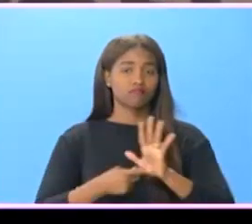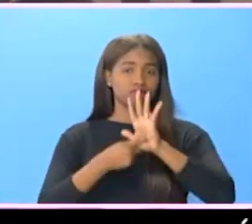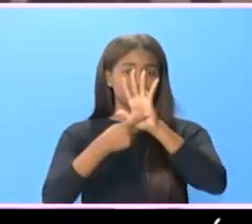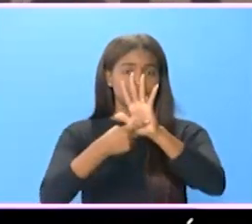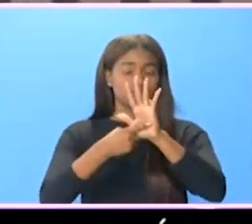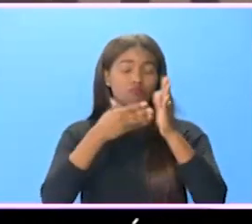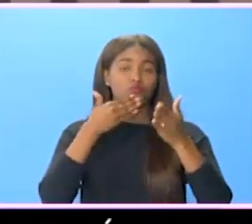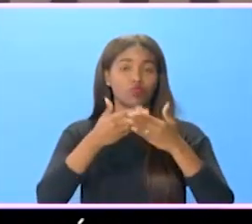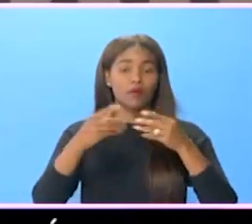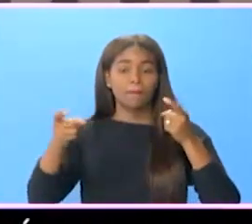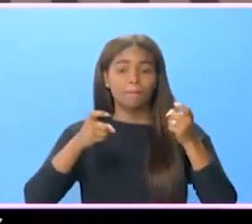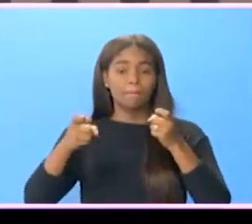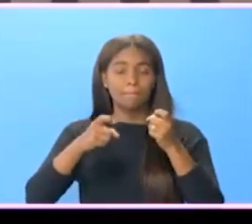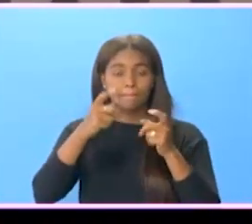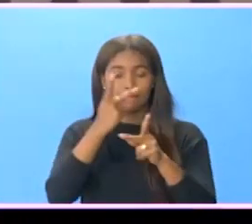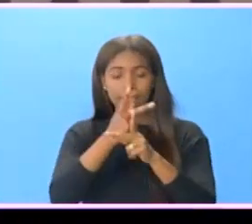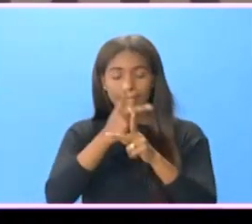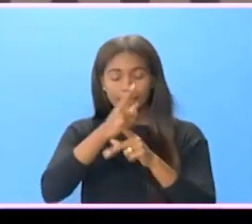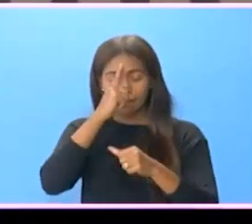manejo de la pandemia